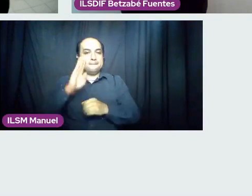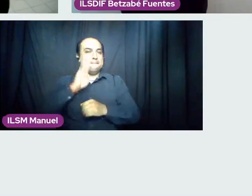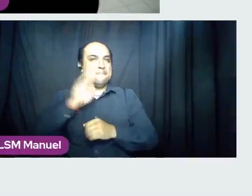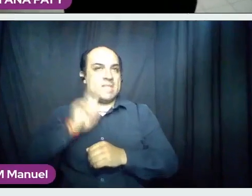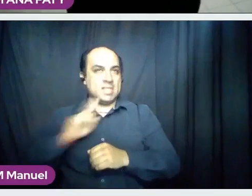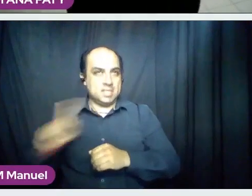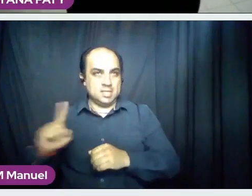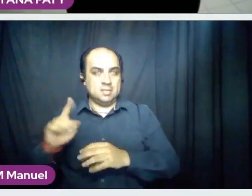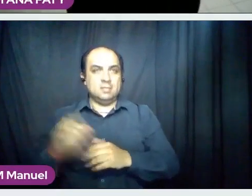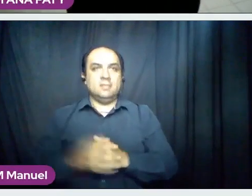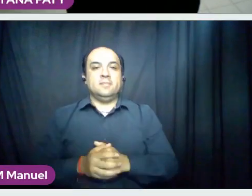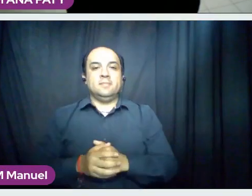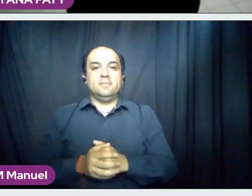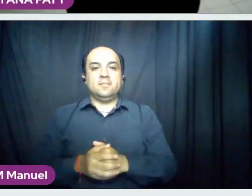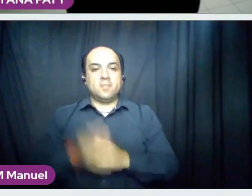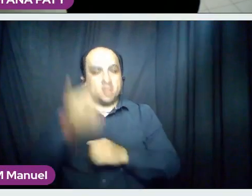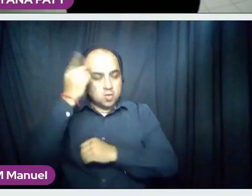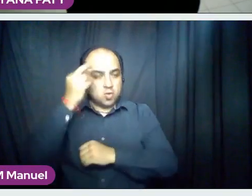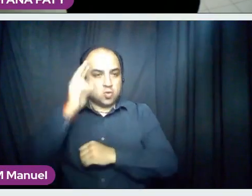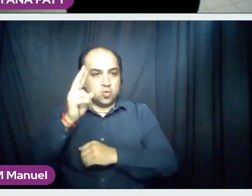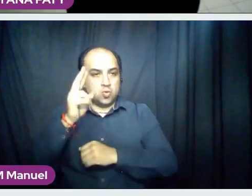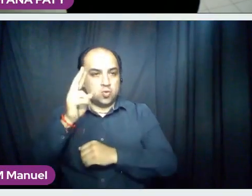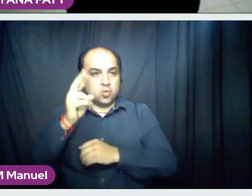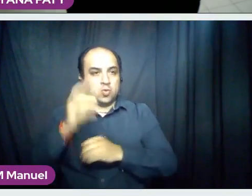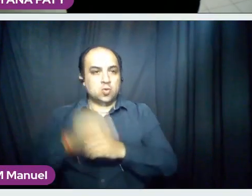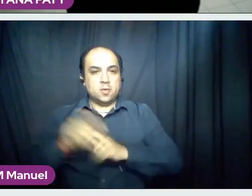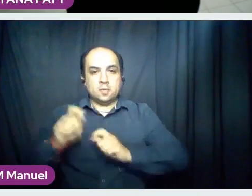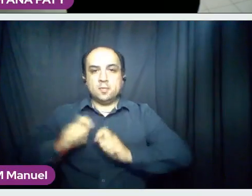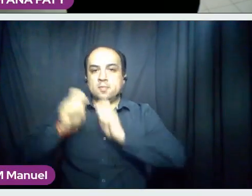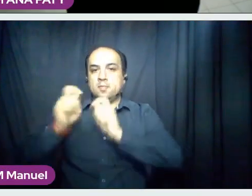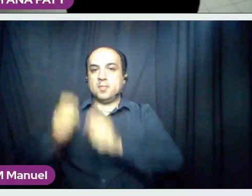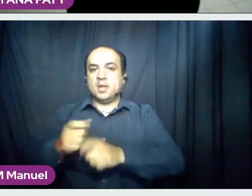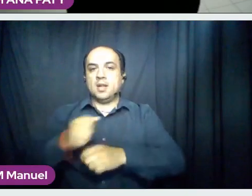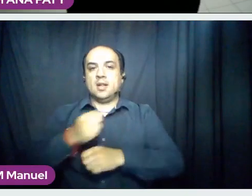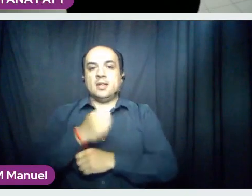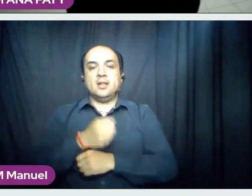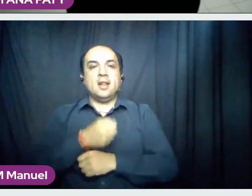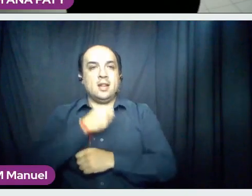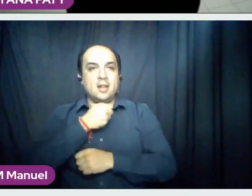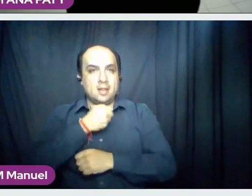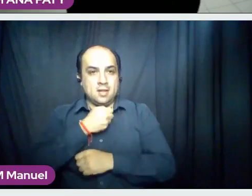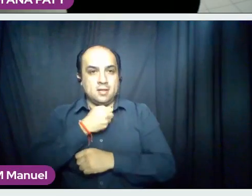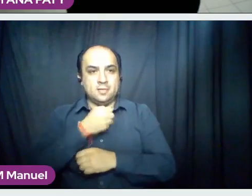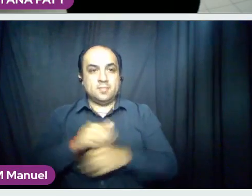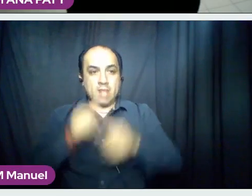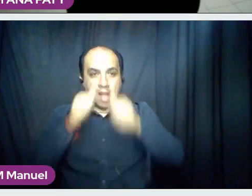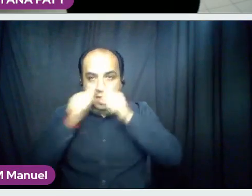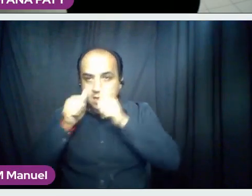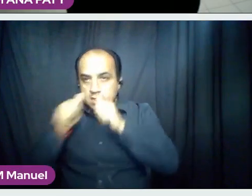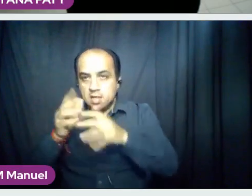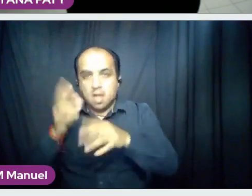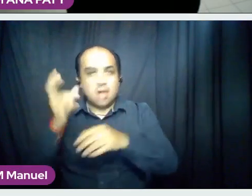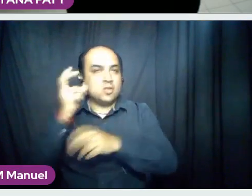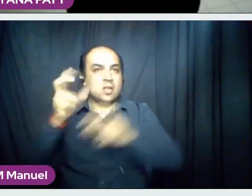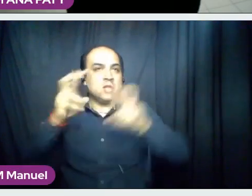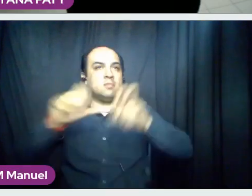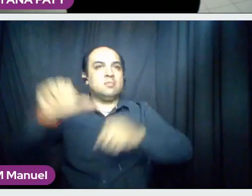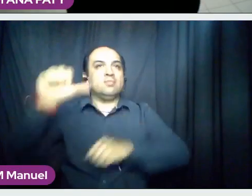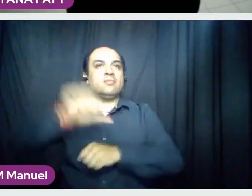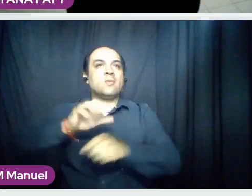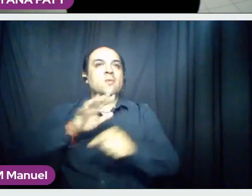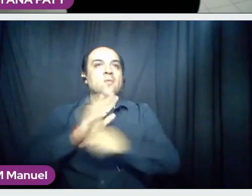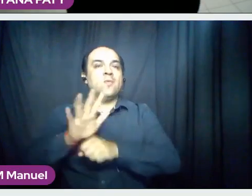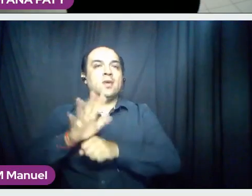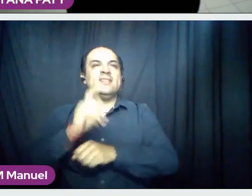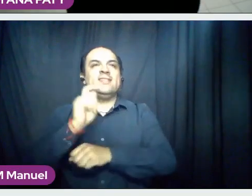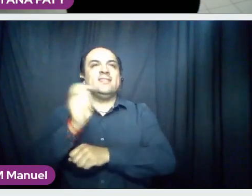Doctor, cedo el uso de la voz y bueno, pues atentas y atentos para escuchar sobre el tema del día de hoy, qué es y